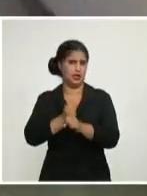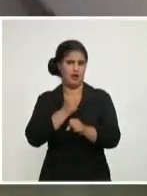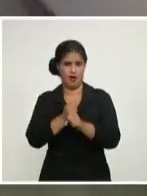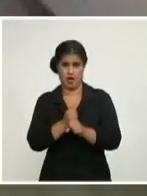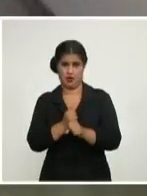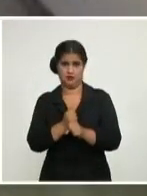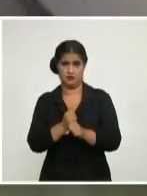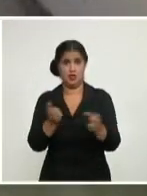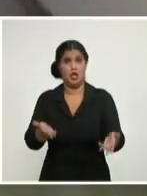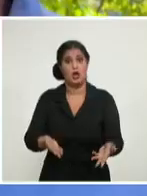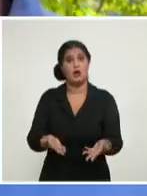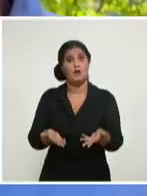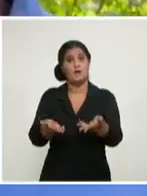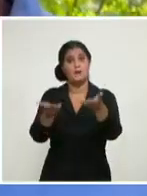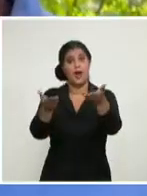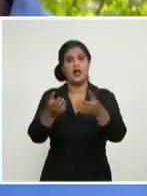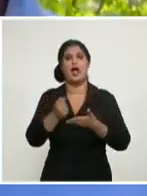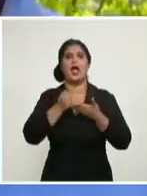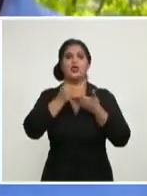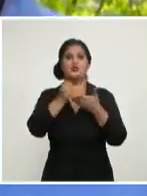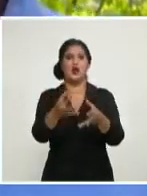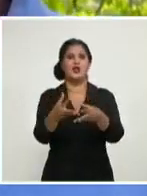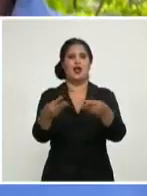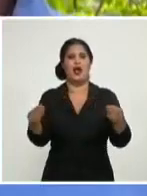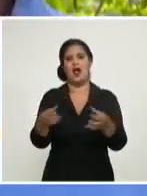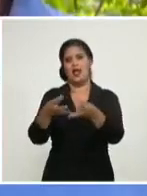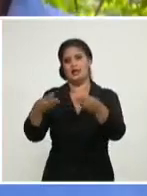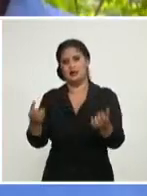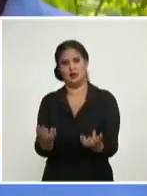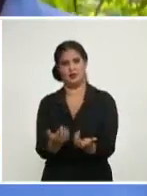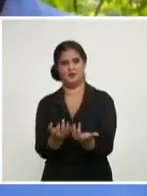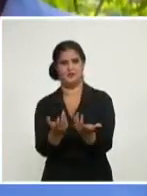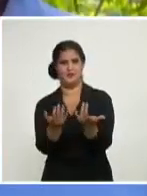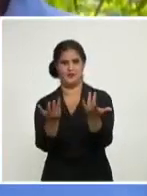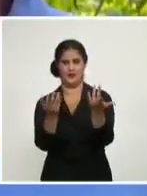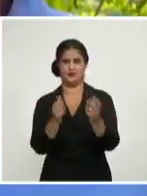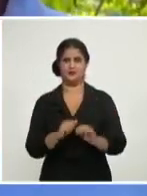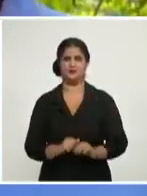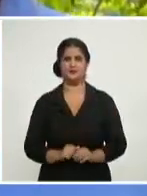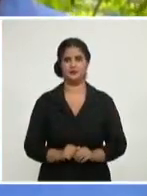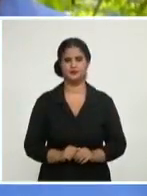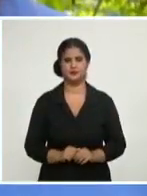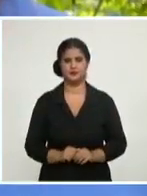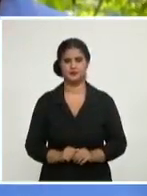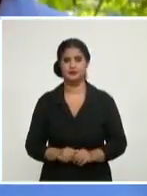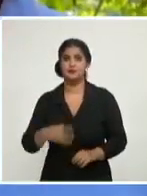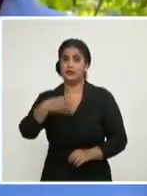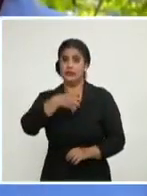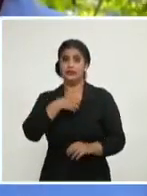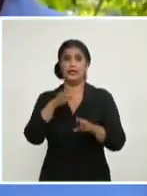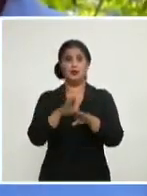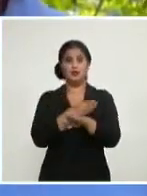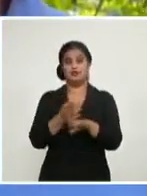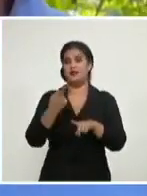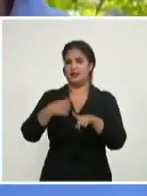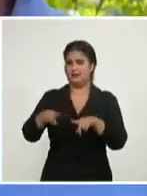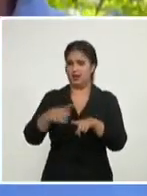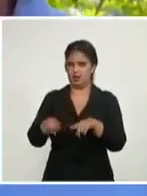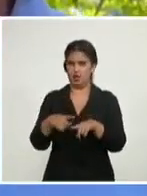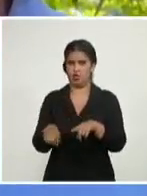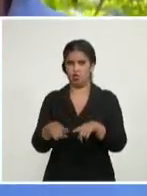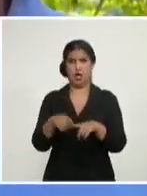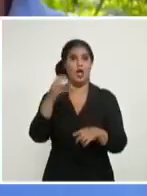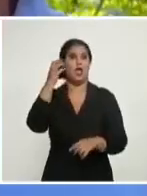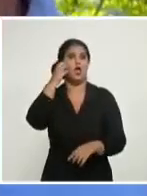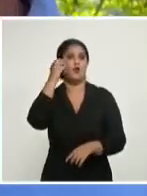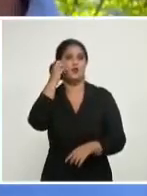productos que Nicosabe ha venido a sustituir tenemos el Cofi, el Desi, el Mauri, son productos que se utilizan para el